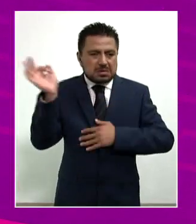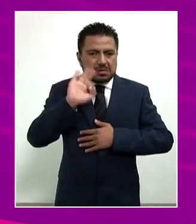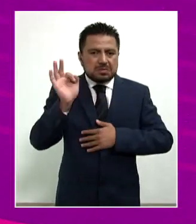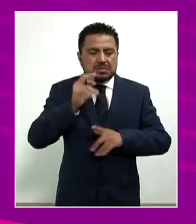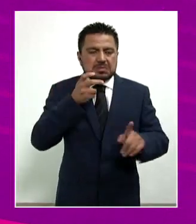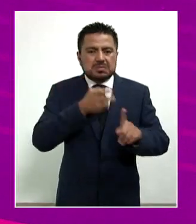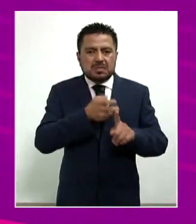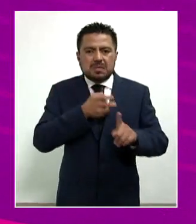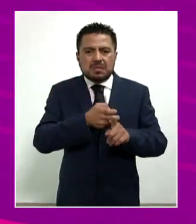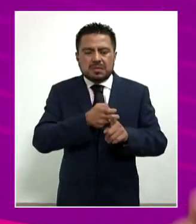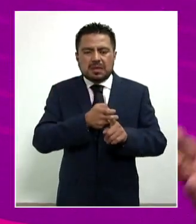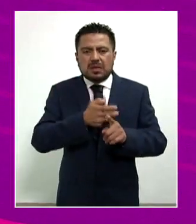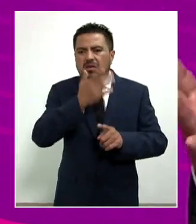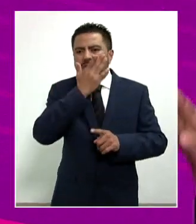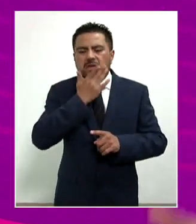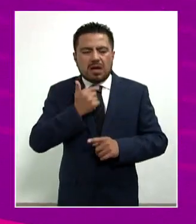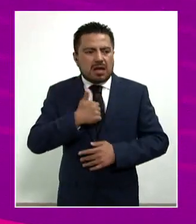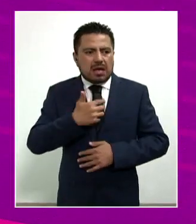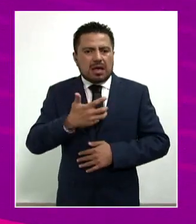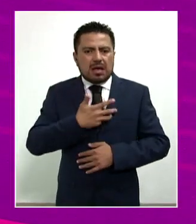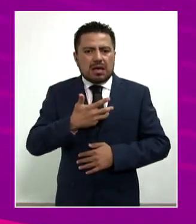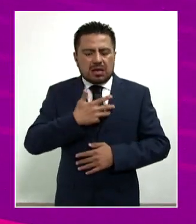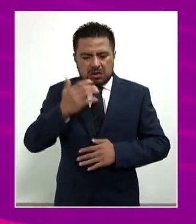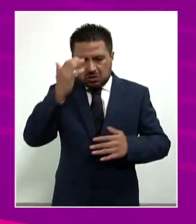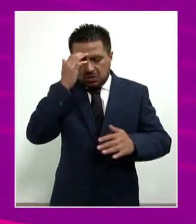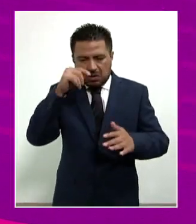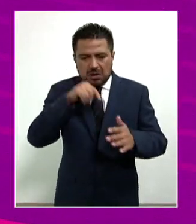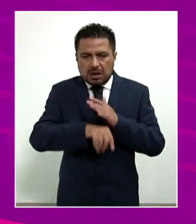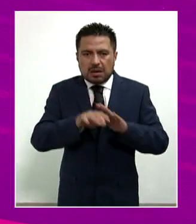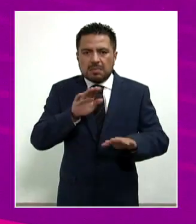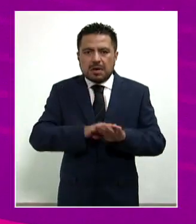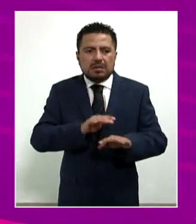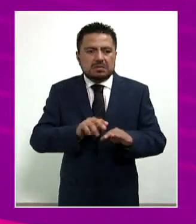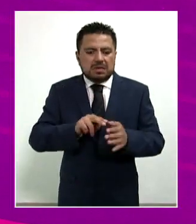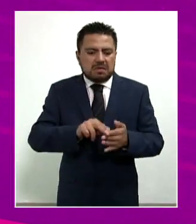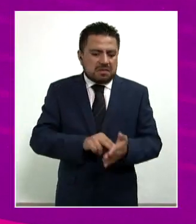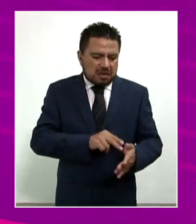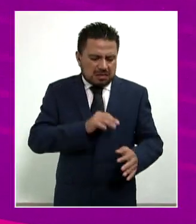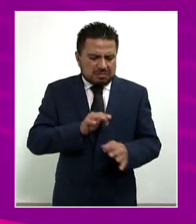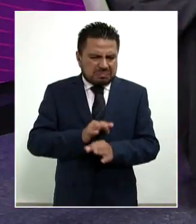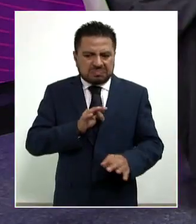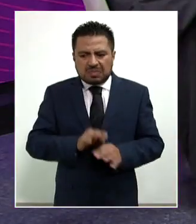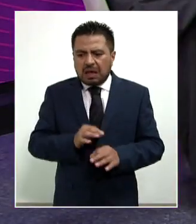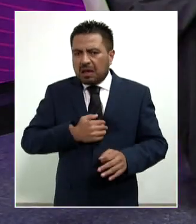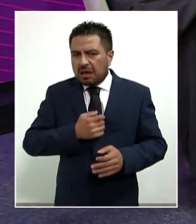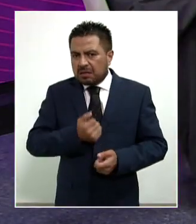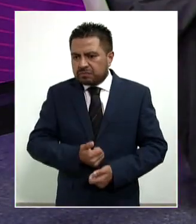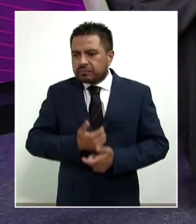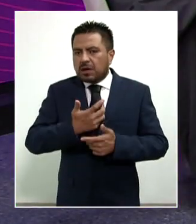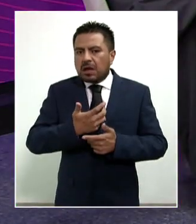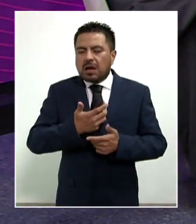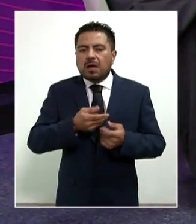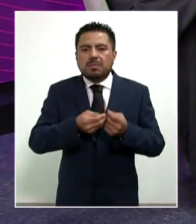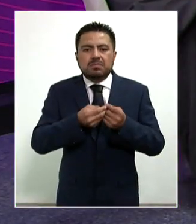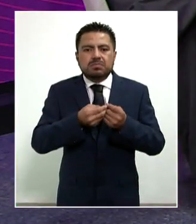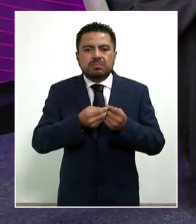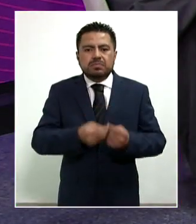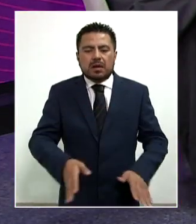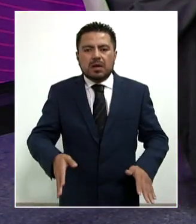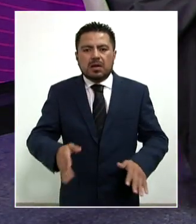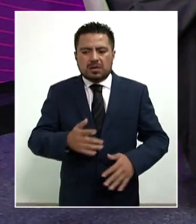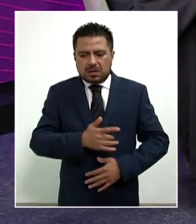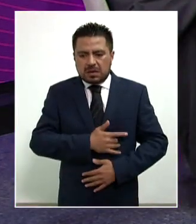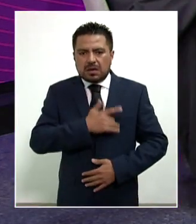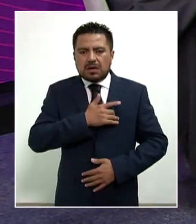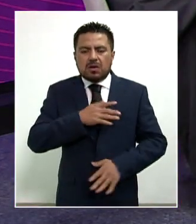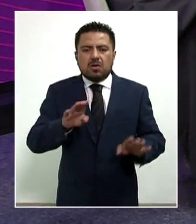aquí no tengo los conocimientos para afirmarlo, pero de una pérdida de